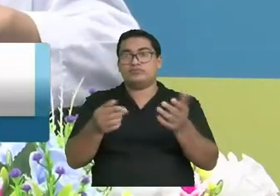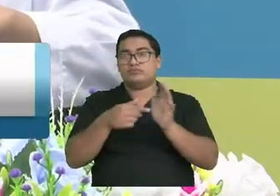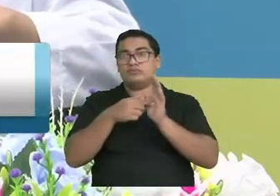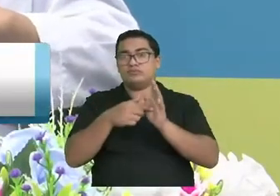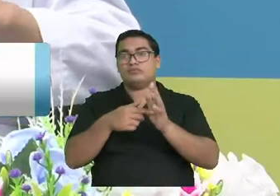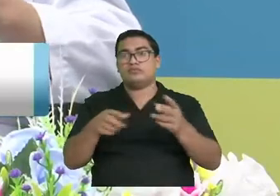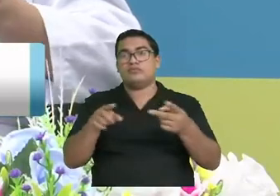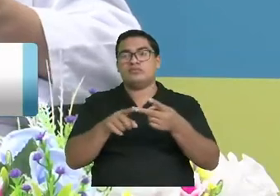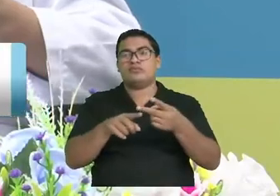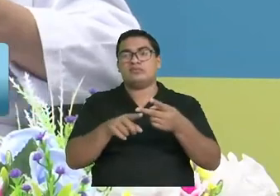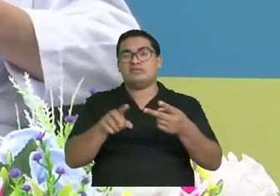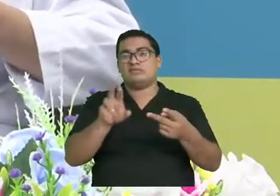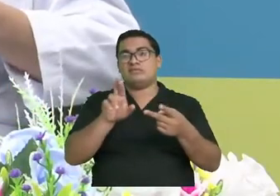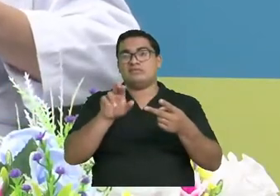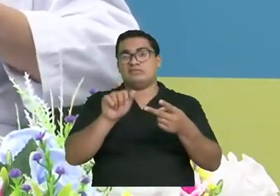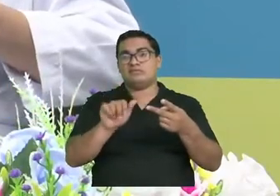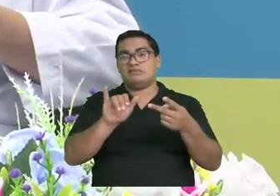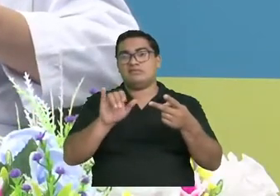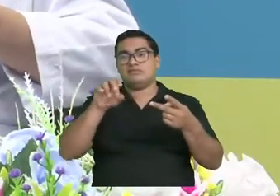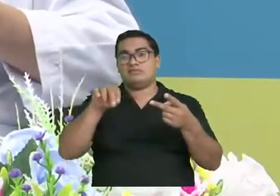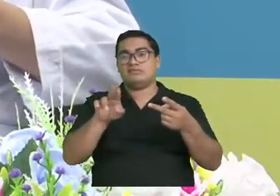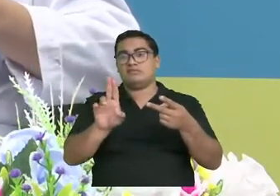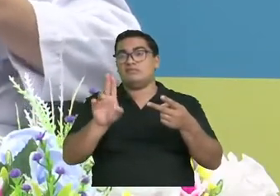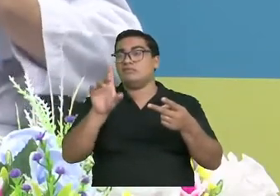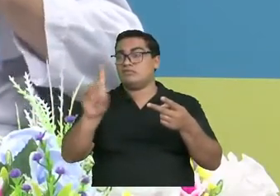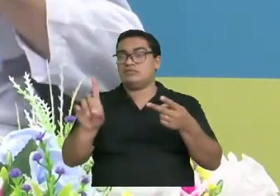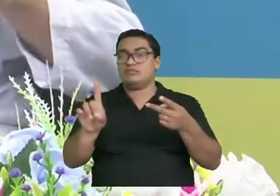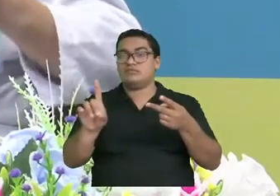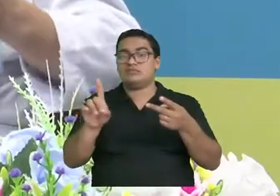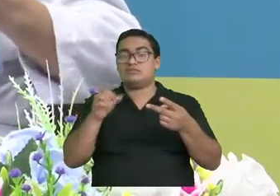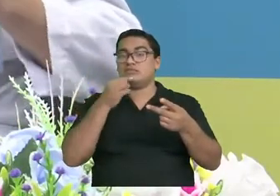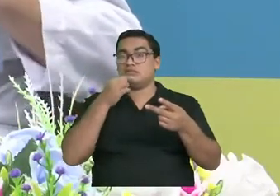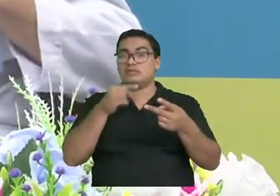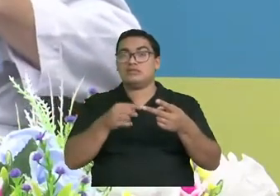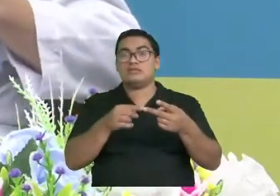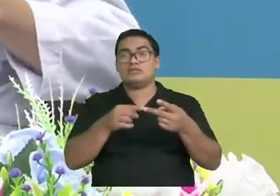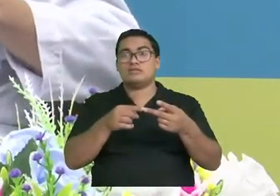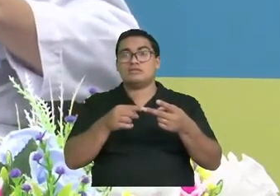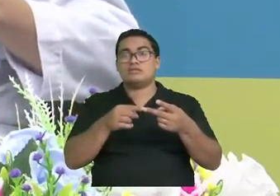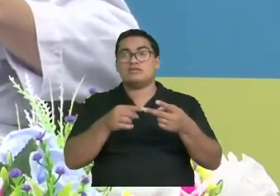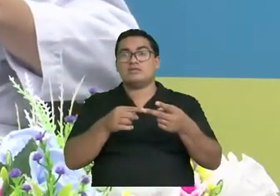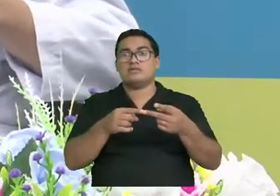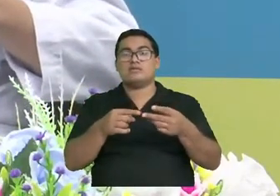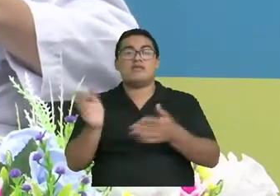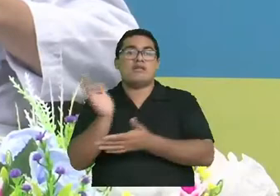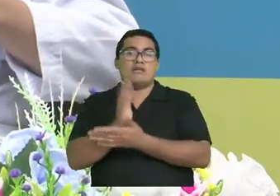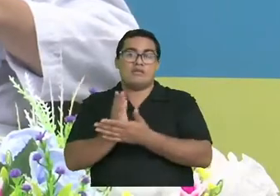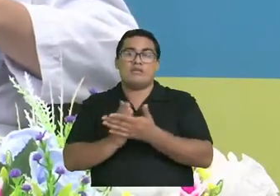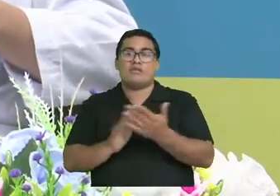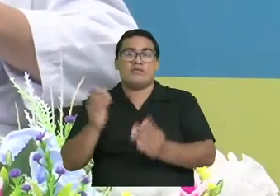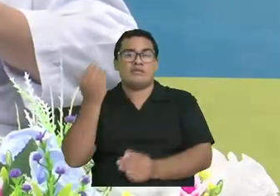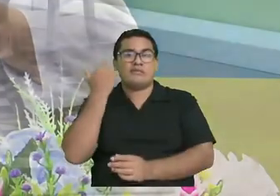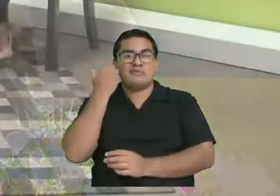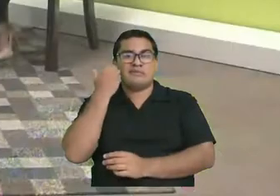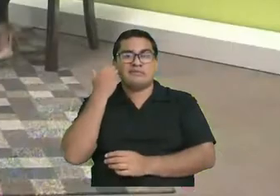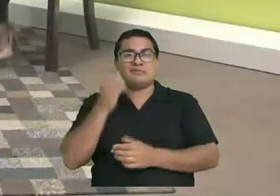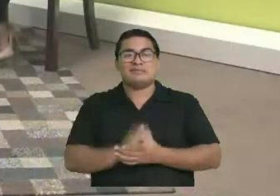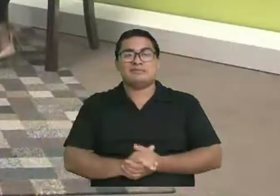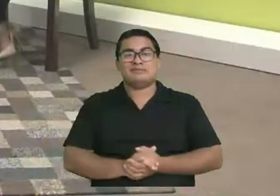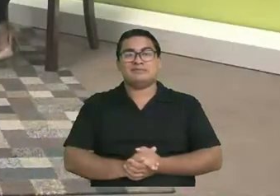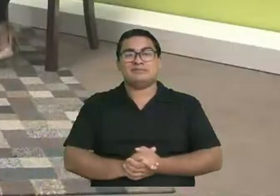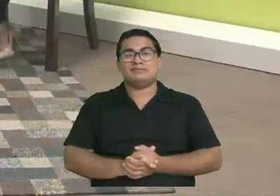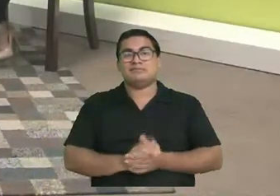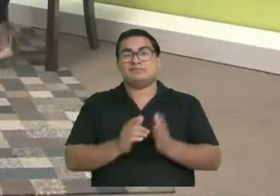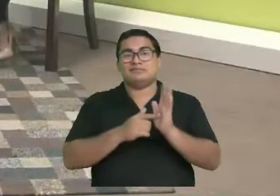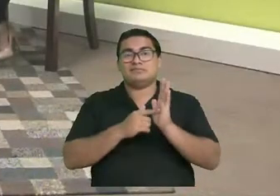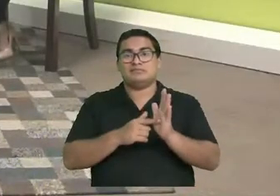síndrome de Raynaud o es secundario, aquí tenemos es una manifestación de alguna enfermedad. De otra enfermedad. Así es. Usted me decía que,